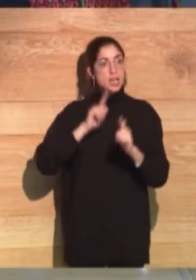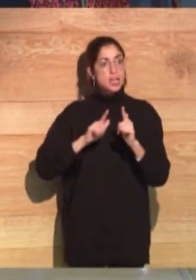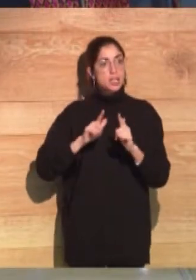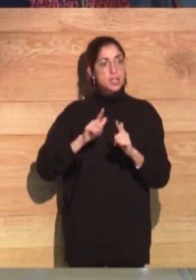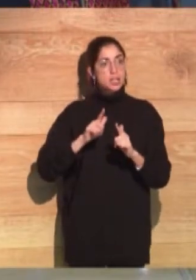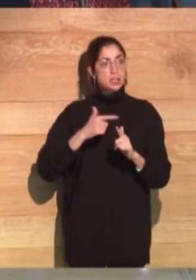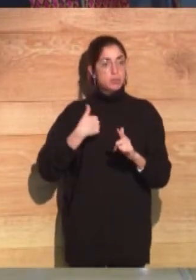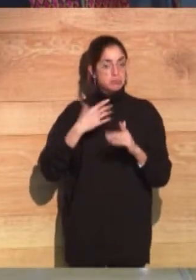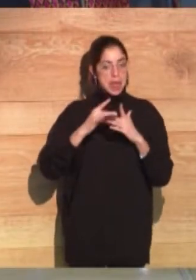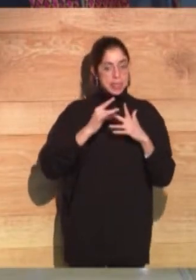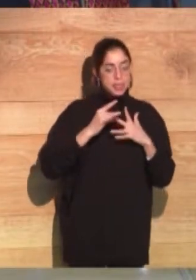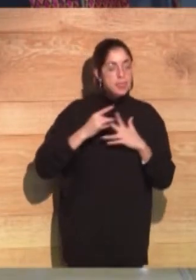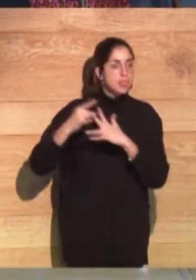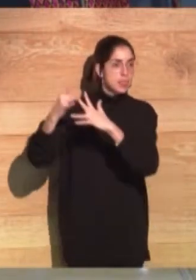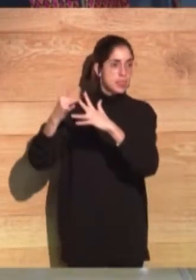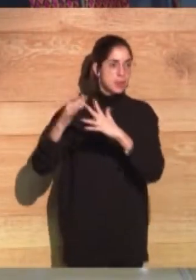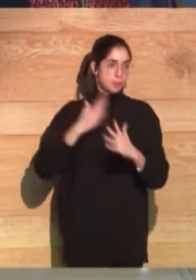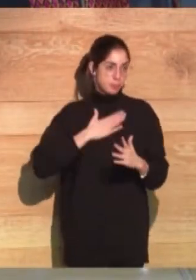en el liderazgo